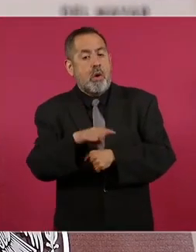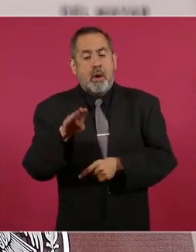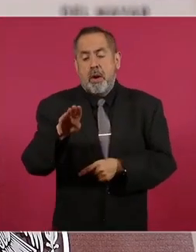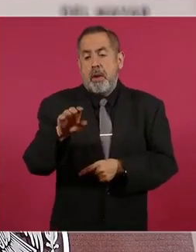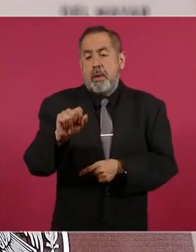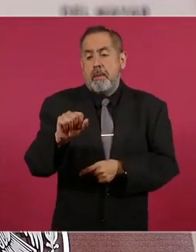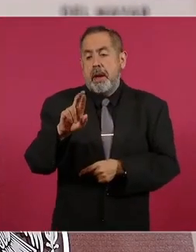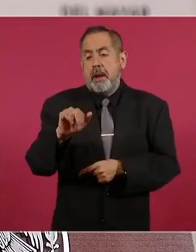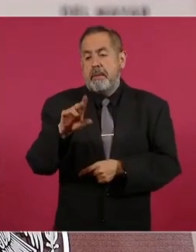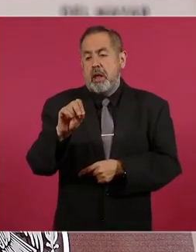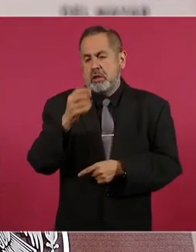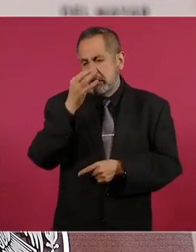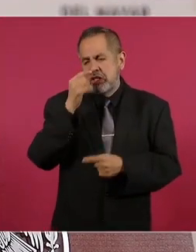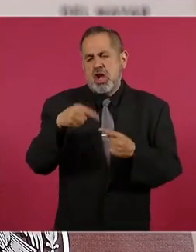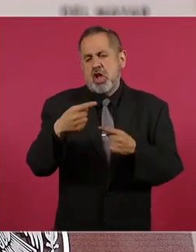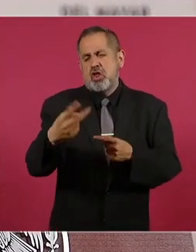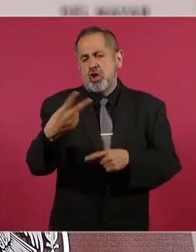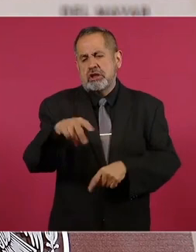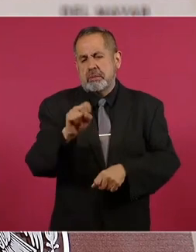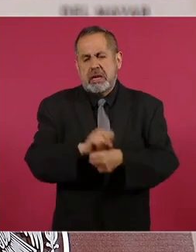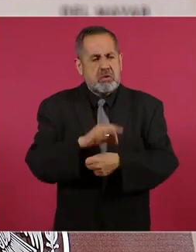yo creo.